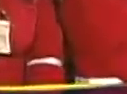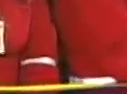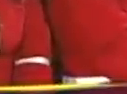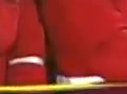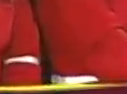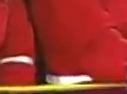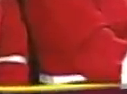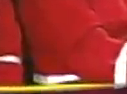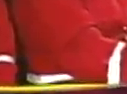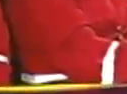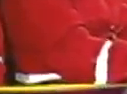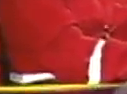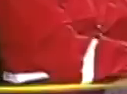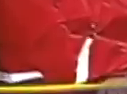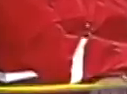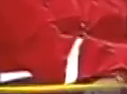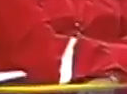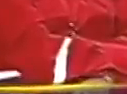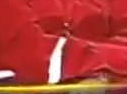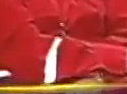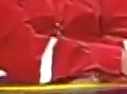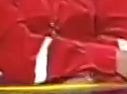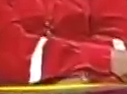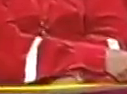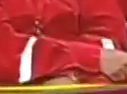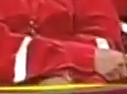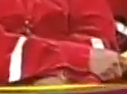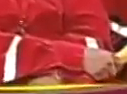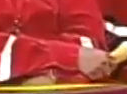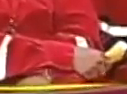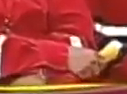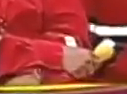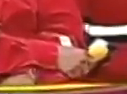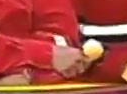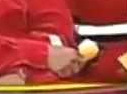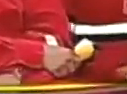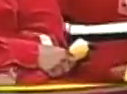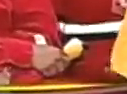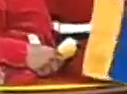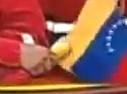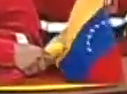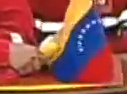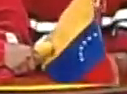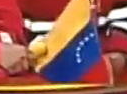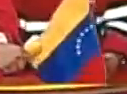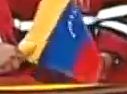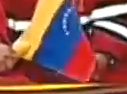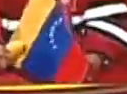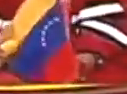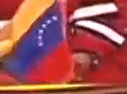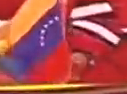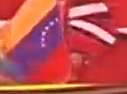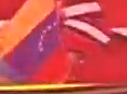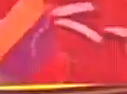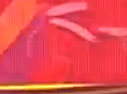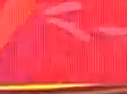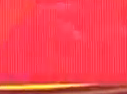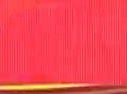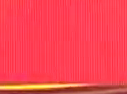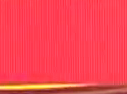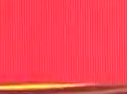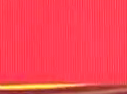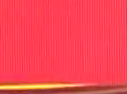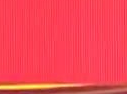de sanciones criminales, y la industria PDVSA fue el epicentro de todas las